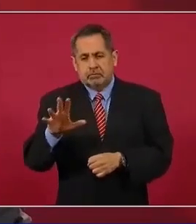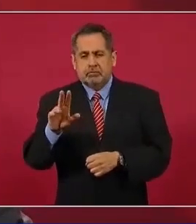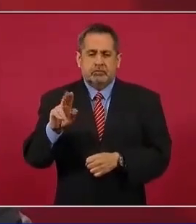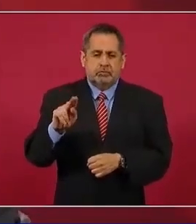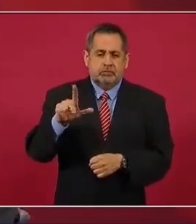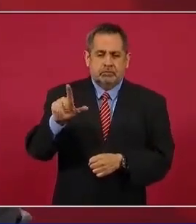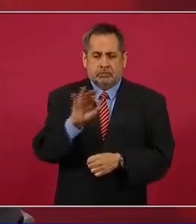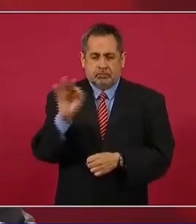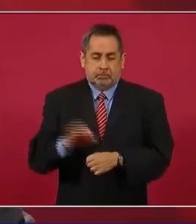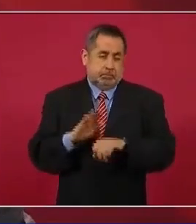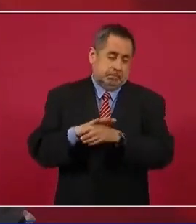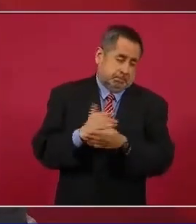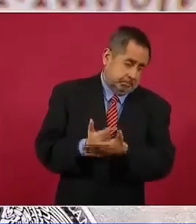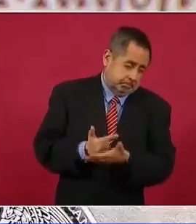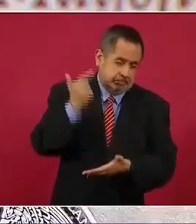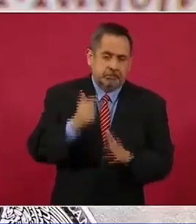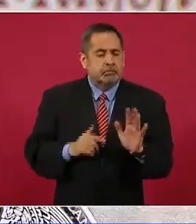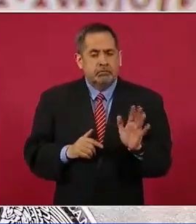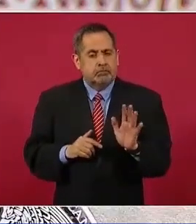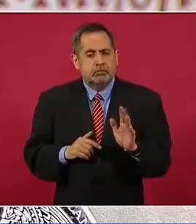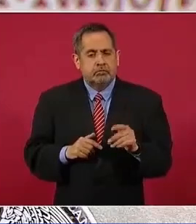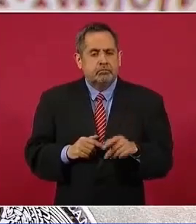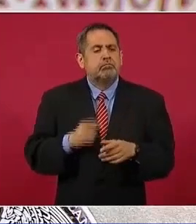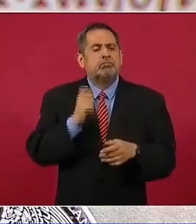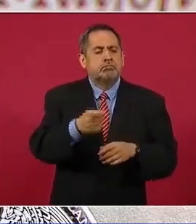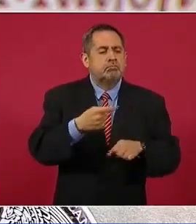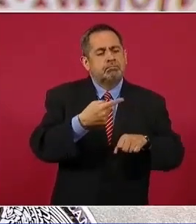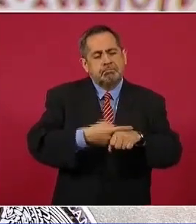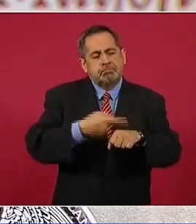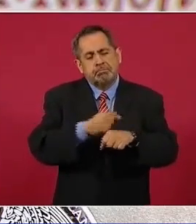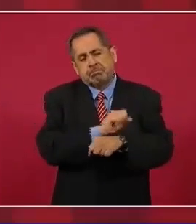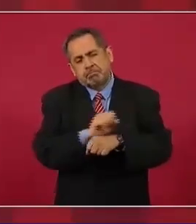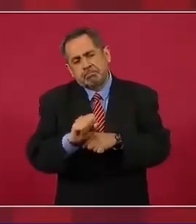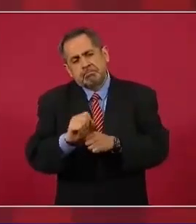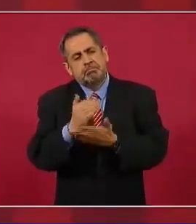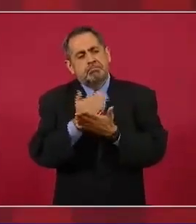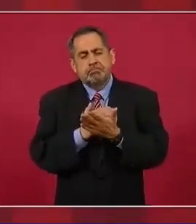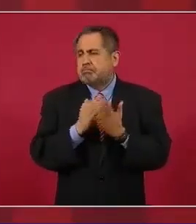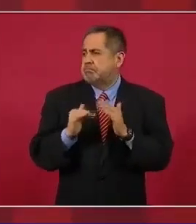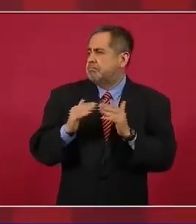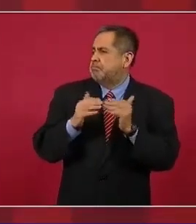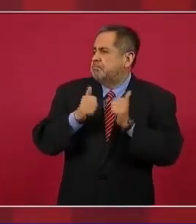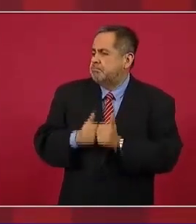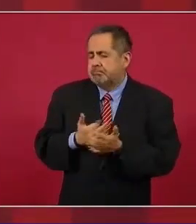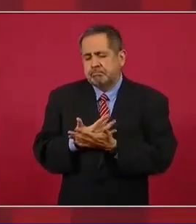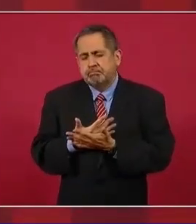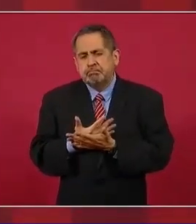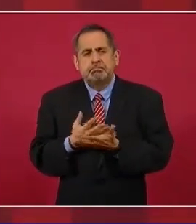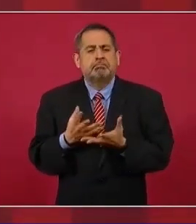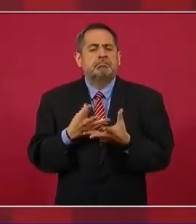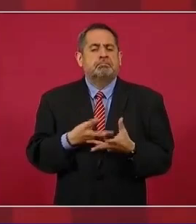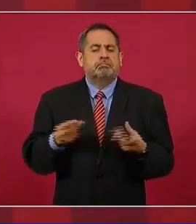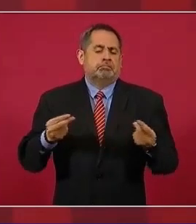85–87%. Lo que tienen una enfermedad leve se autolimita, se resuelve espontáneamente por